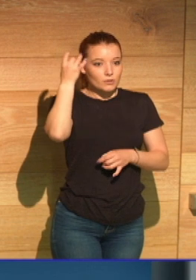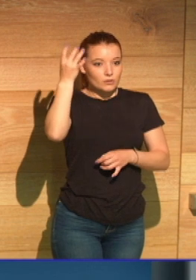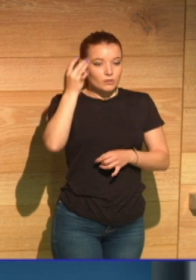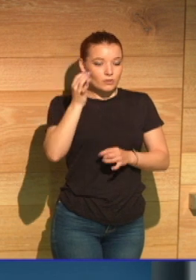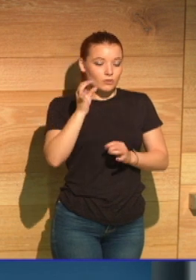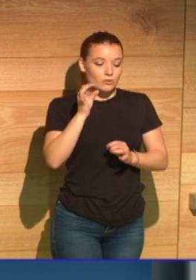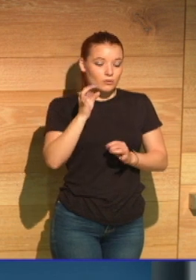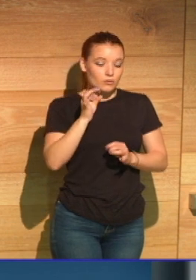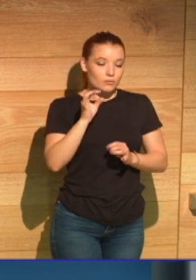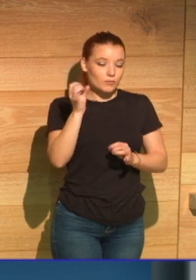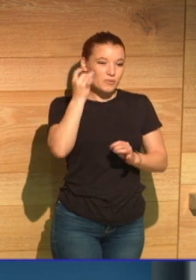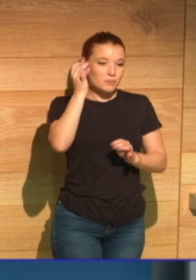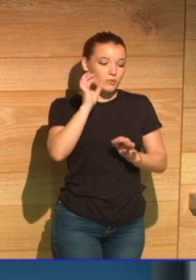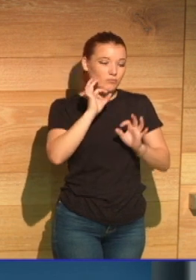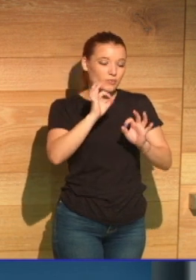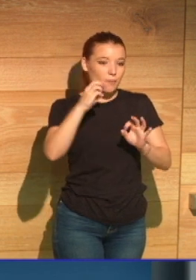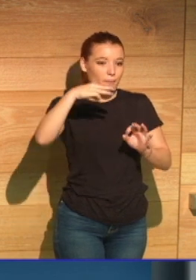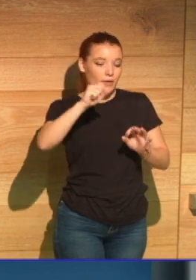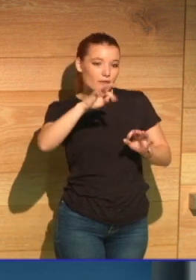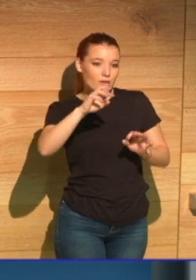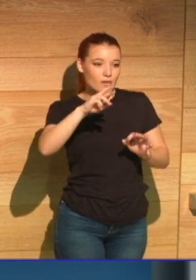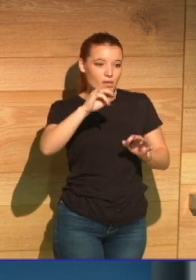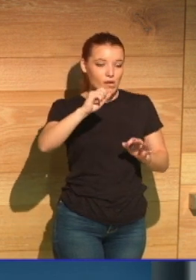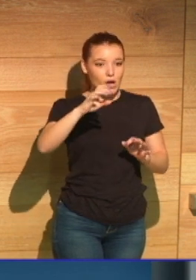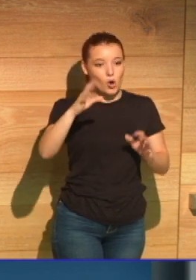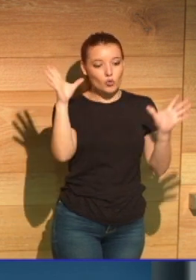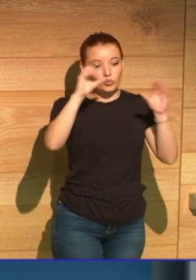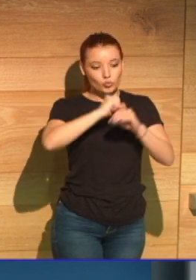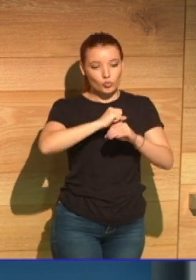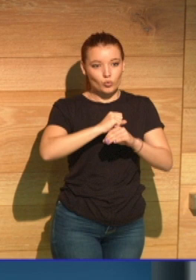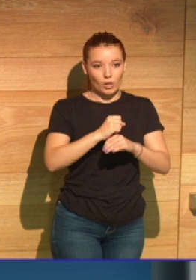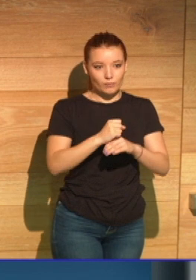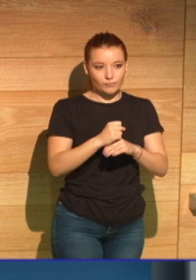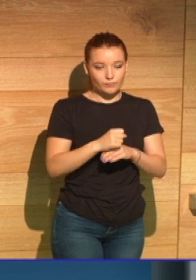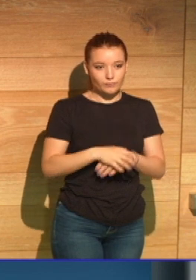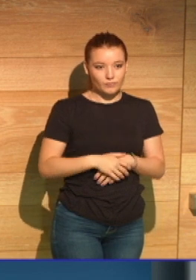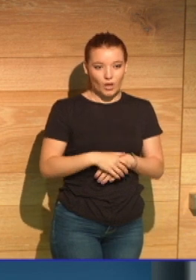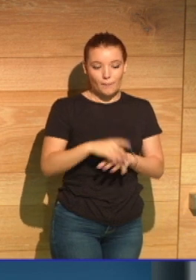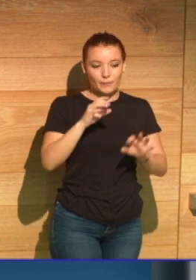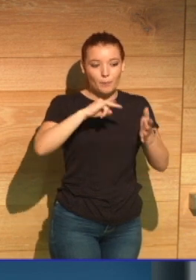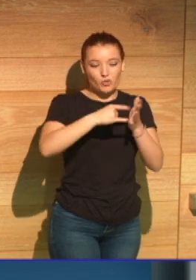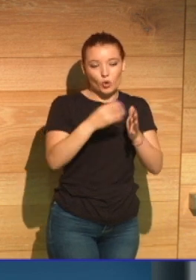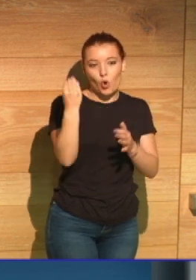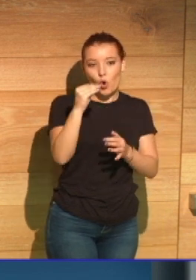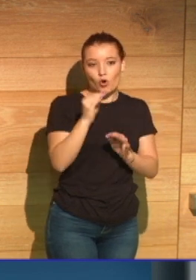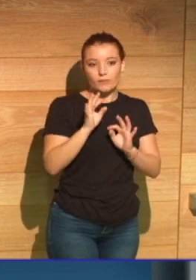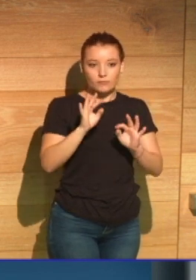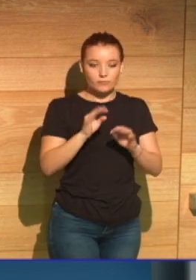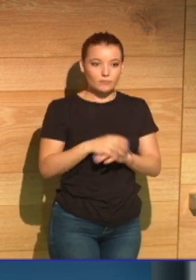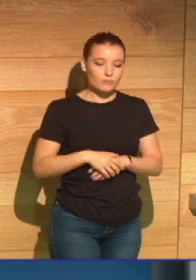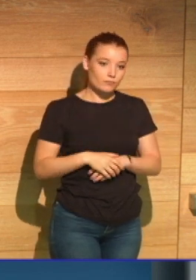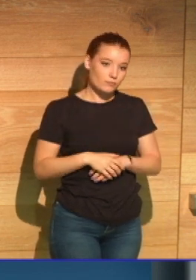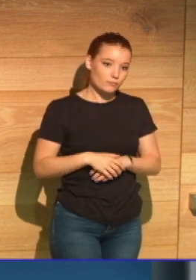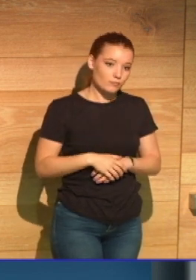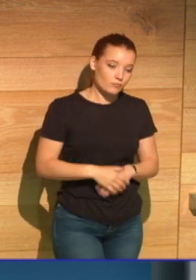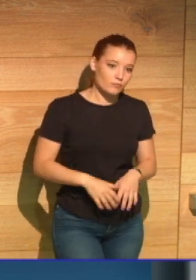digitales, como Materia Oscura, un ejercicio 100% millennial, donde nuestro host, Guillermo Peñarroja, invita a otras personas cercanas a su